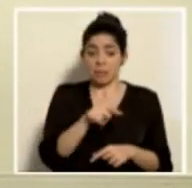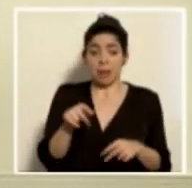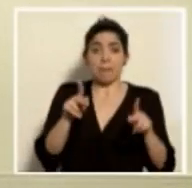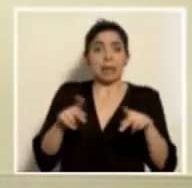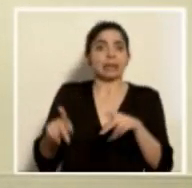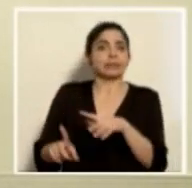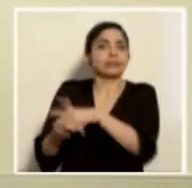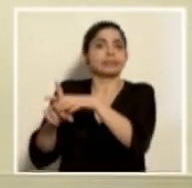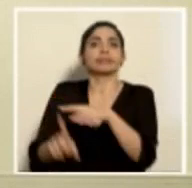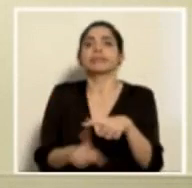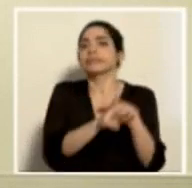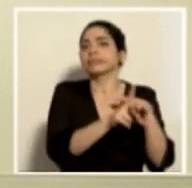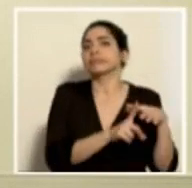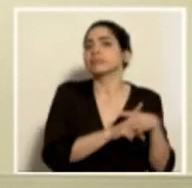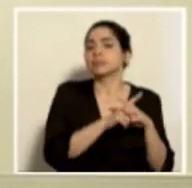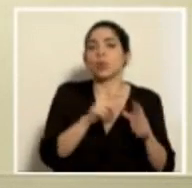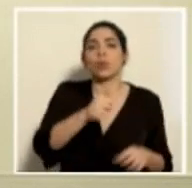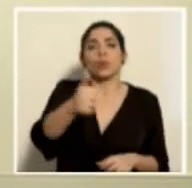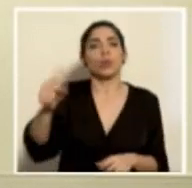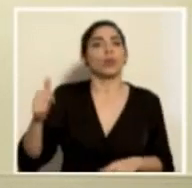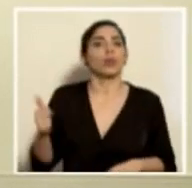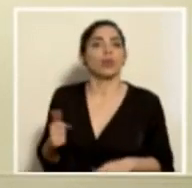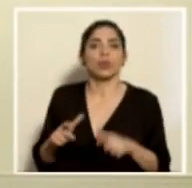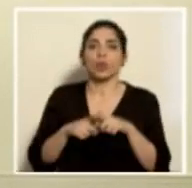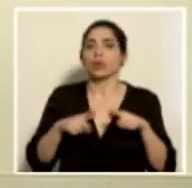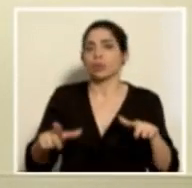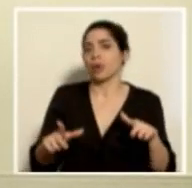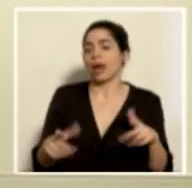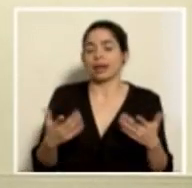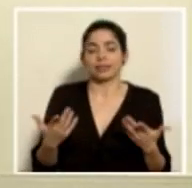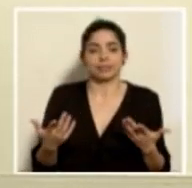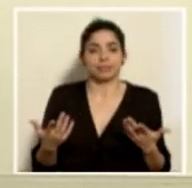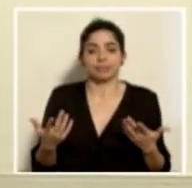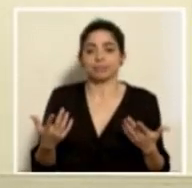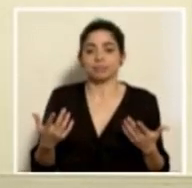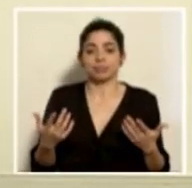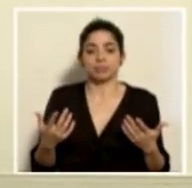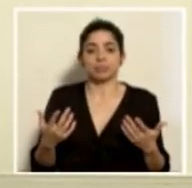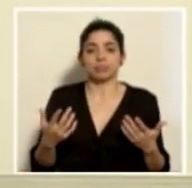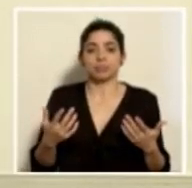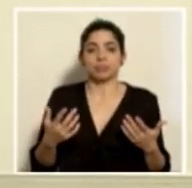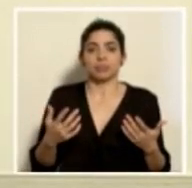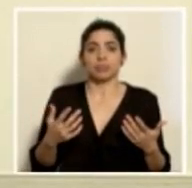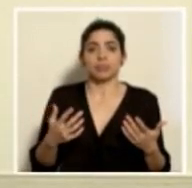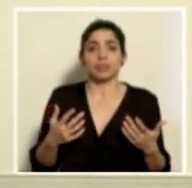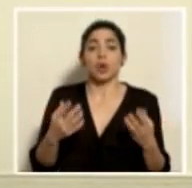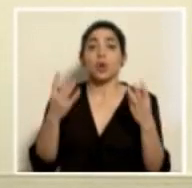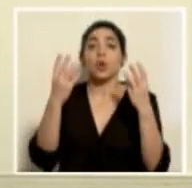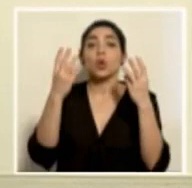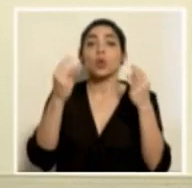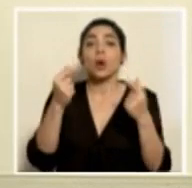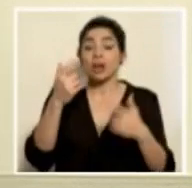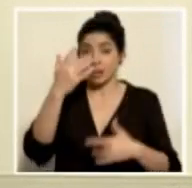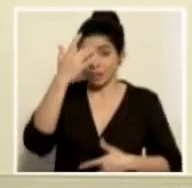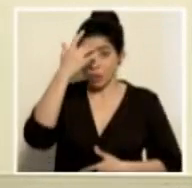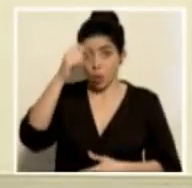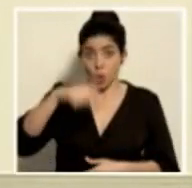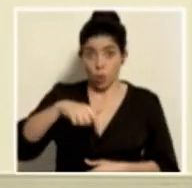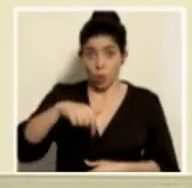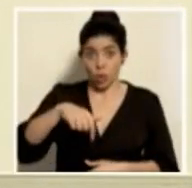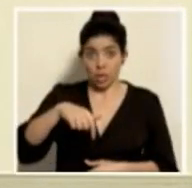a surgir en otros lugares cercanos. Así exactamente, la cantidad de casos que tenemos